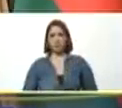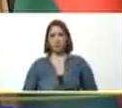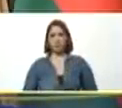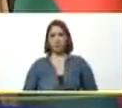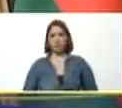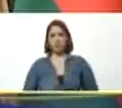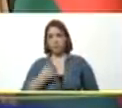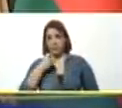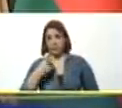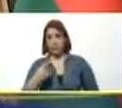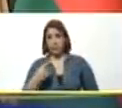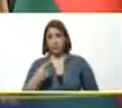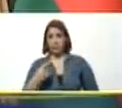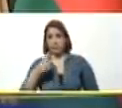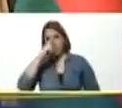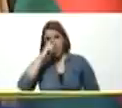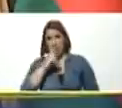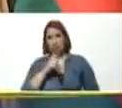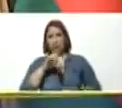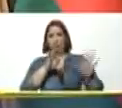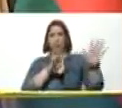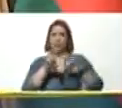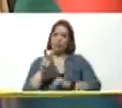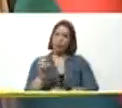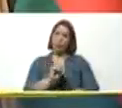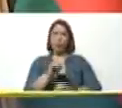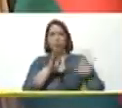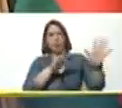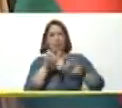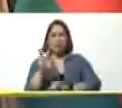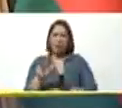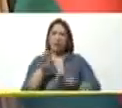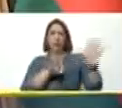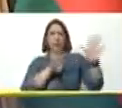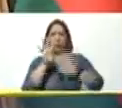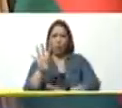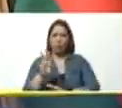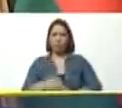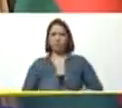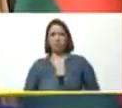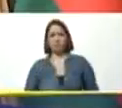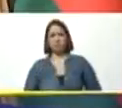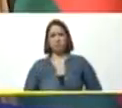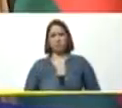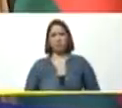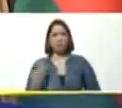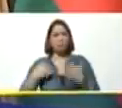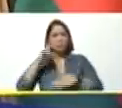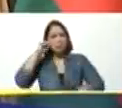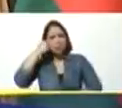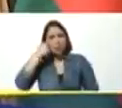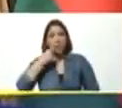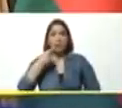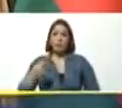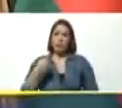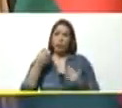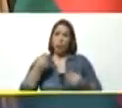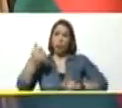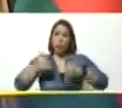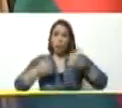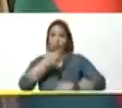lo dijo por allá en el año 92, 93, 94, lo dijo como